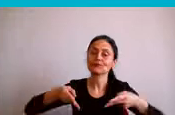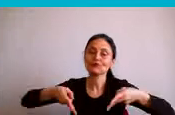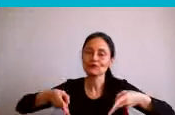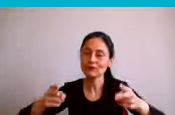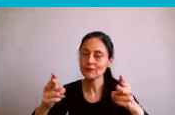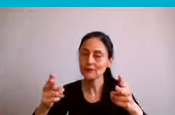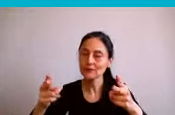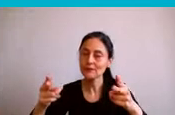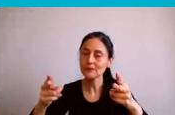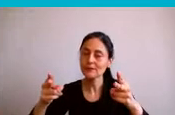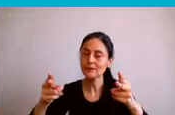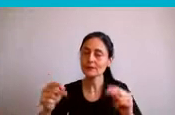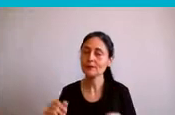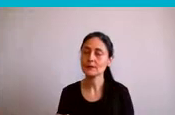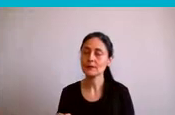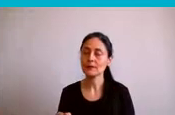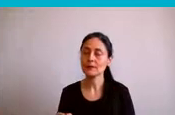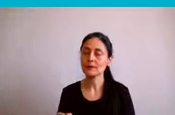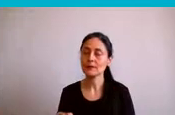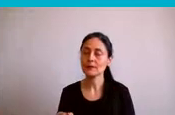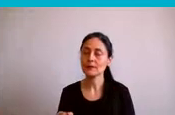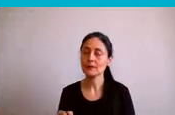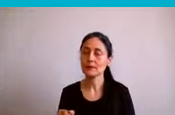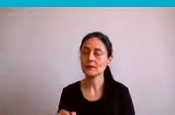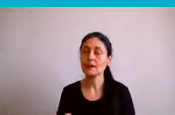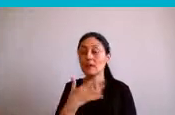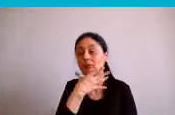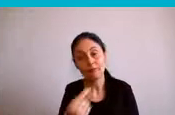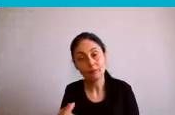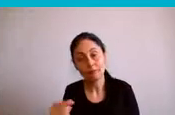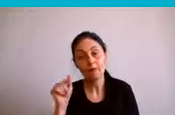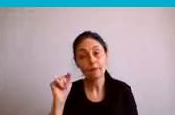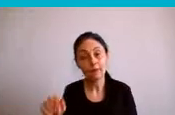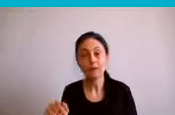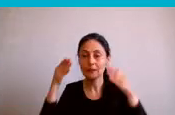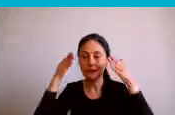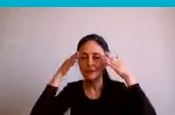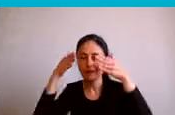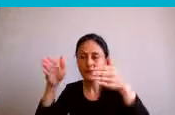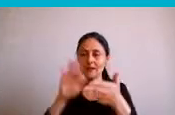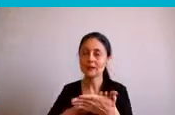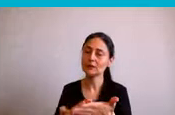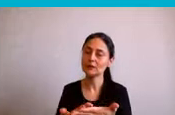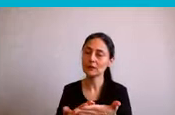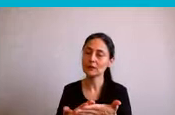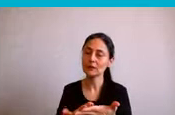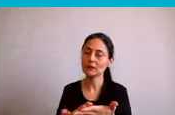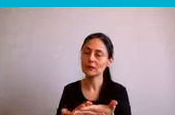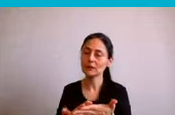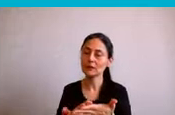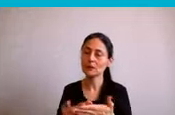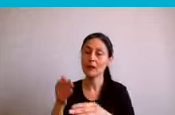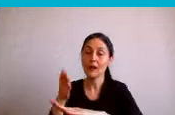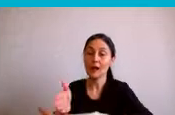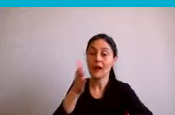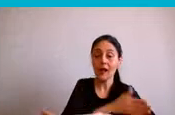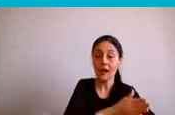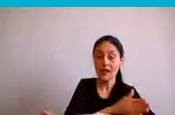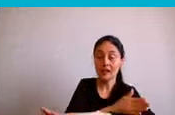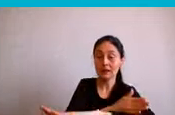así decirlo, un poco más democrática la atención de salud, pudiendo llegar a lugares y a personas que antes no se llegaba, producto